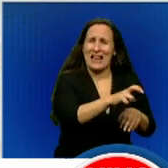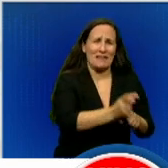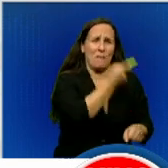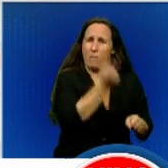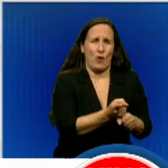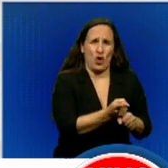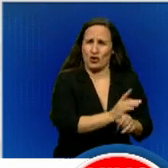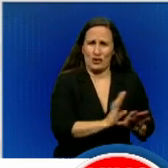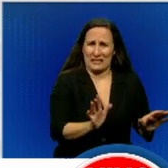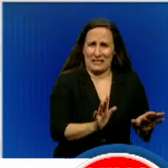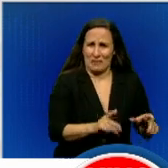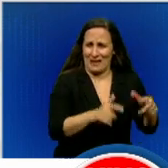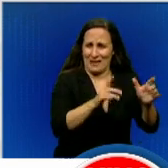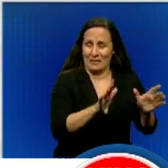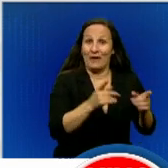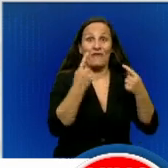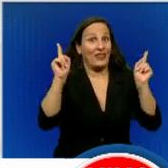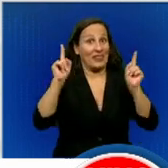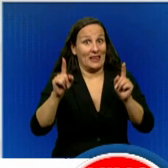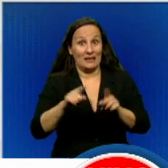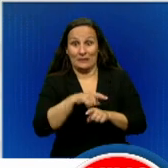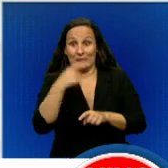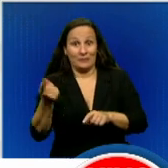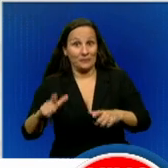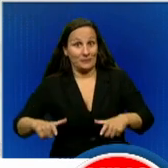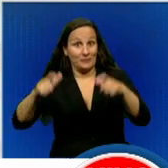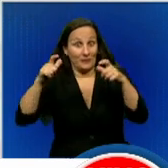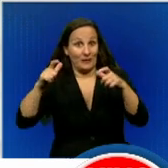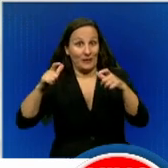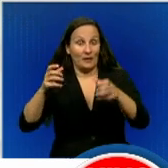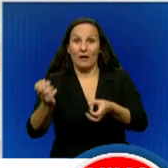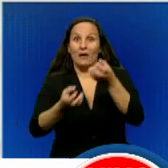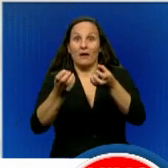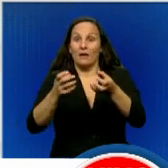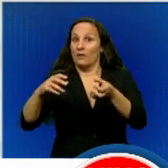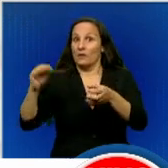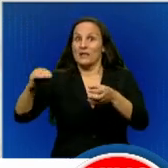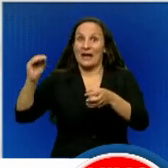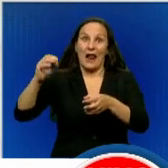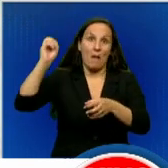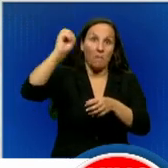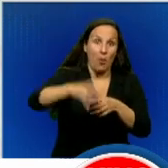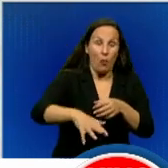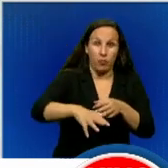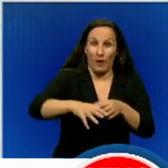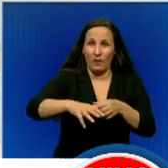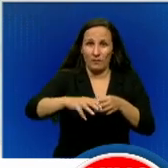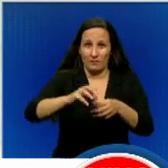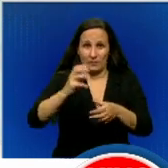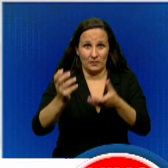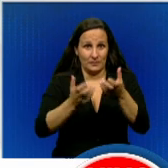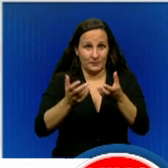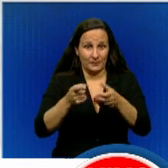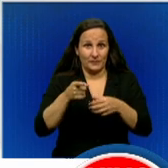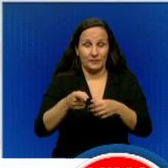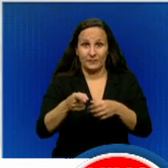salir de esa cacerola distinta de la rana que es sumergida súbitamente en la otra cacerola con agua hirviendo en cuyo caso